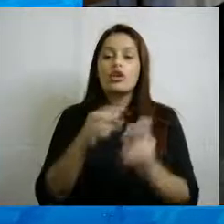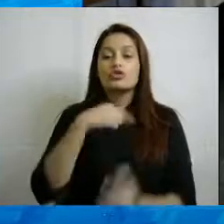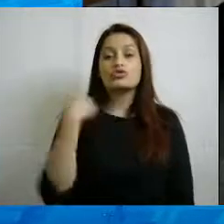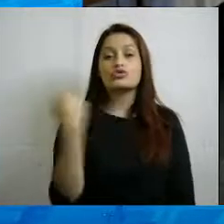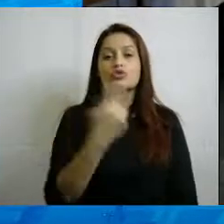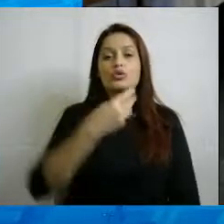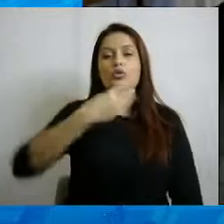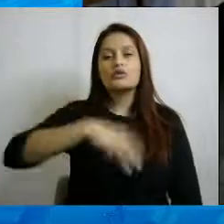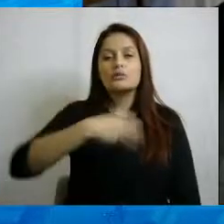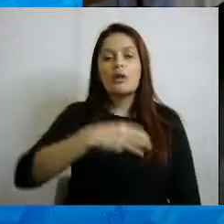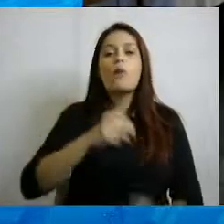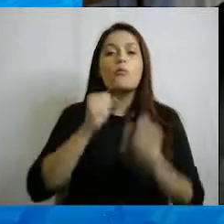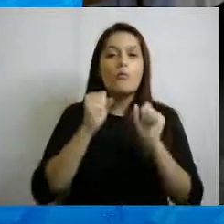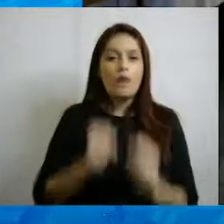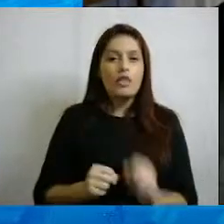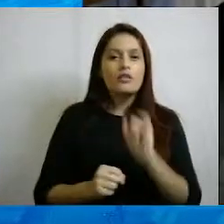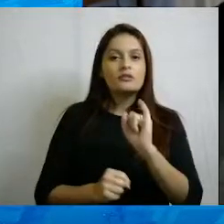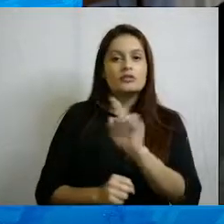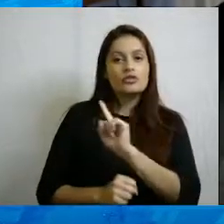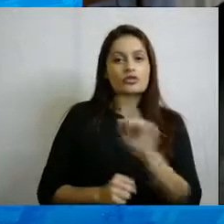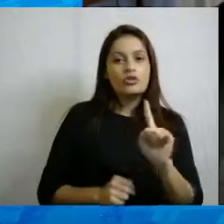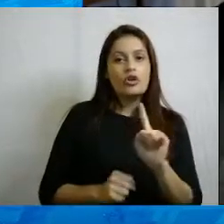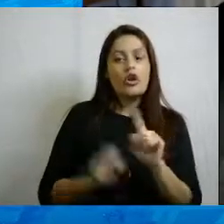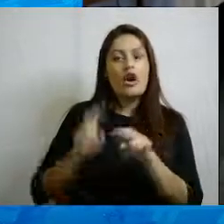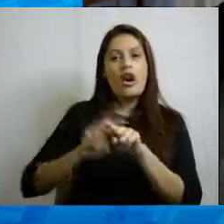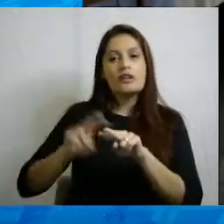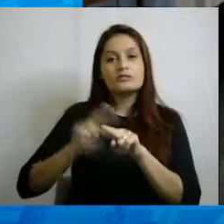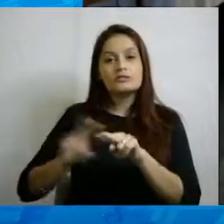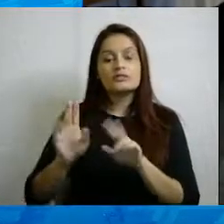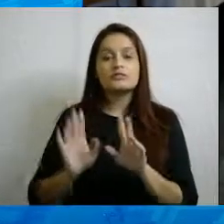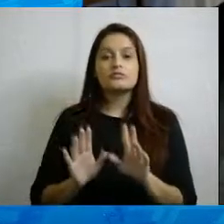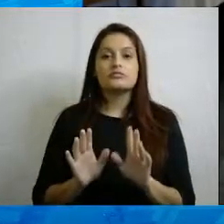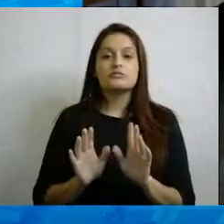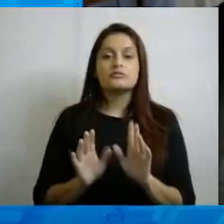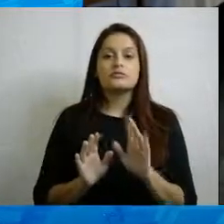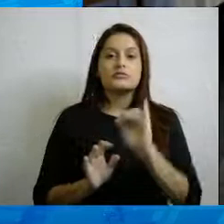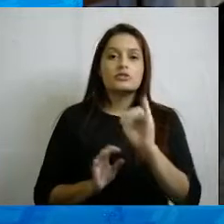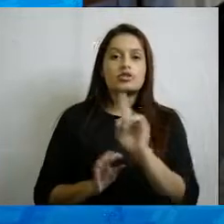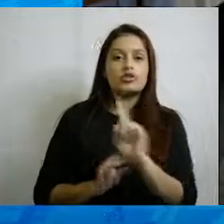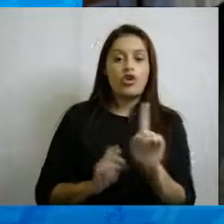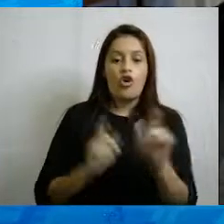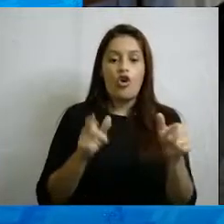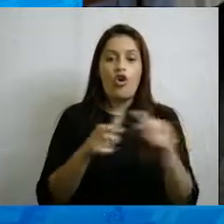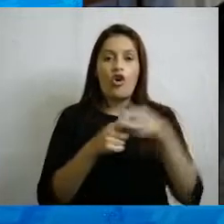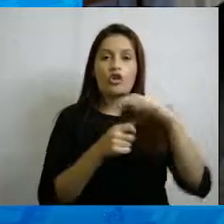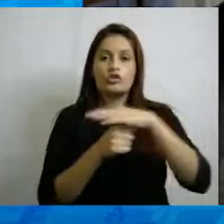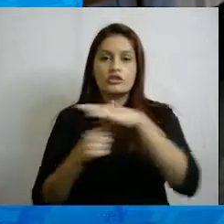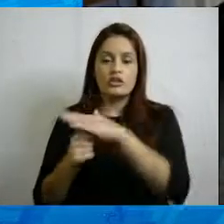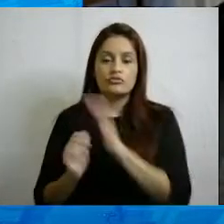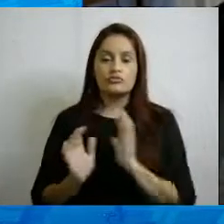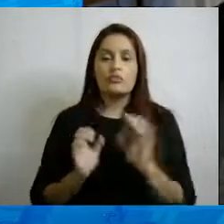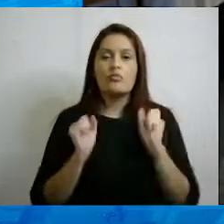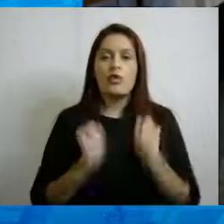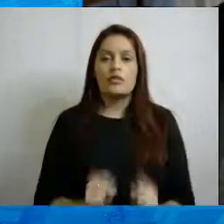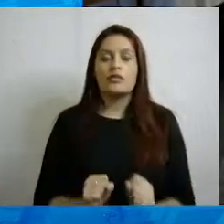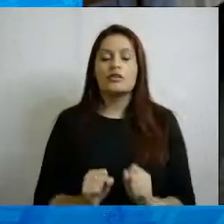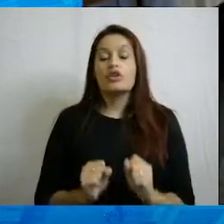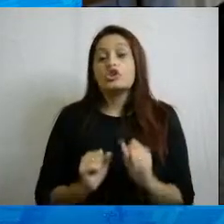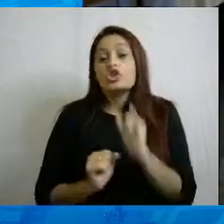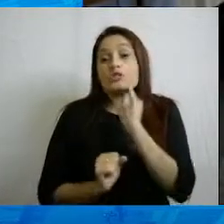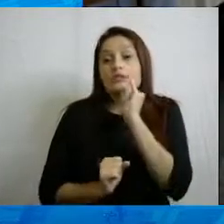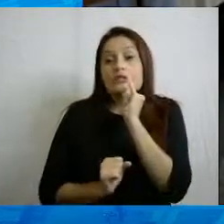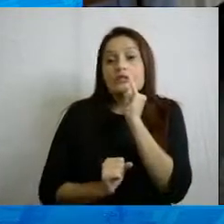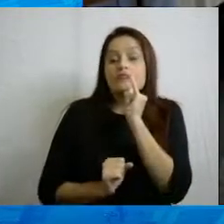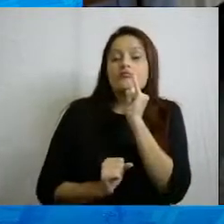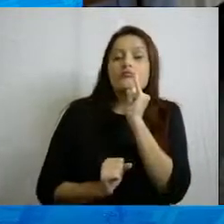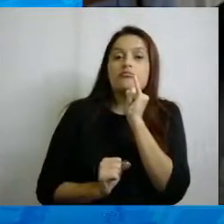de realmente poder hacer algo por el estilo. Me refiero al Consejo Municipal en sí. Eso. Perfecto. No sé si dará